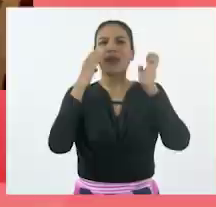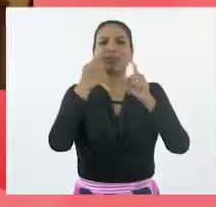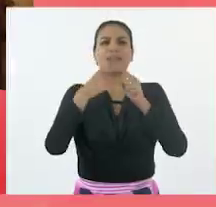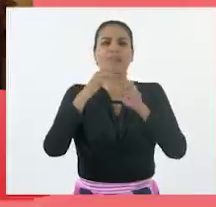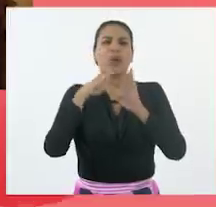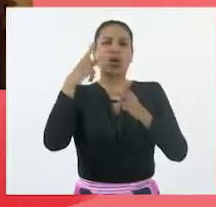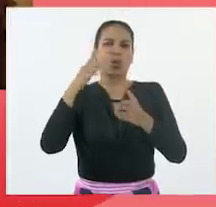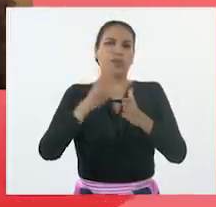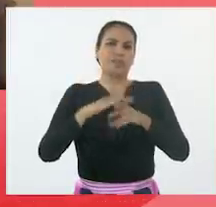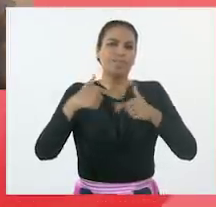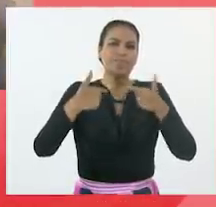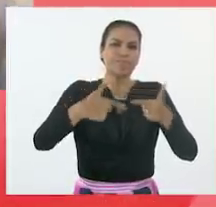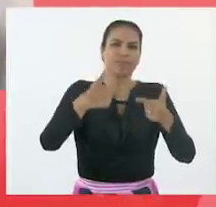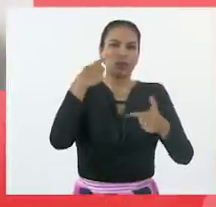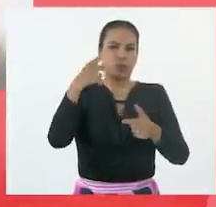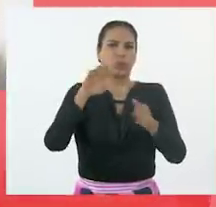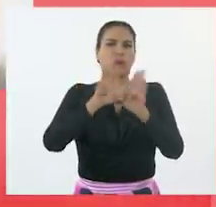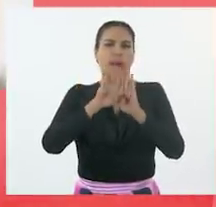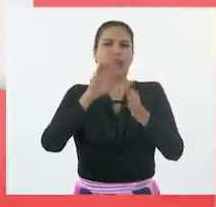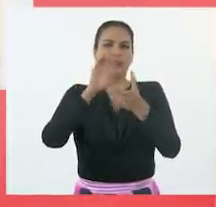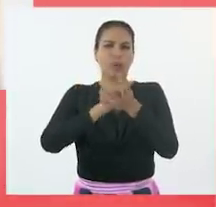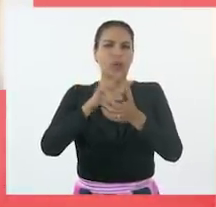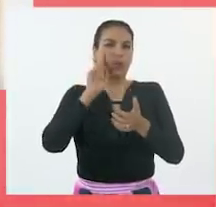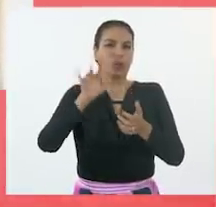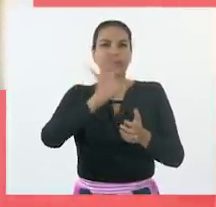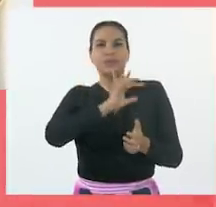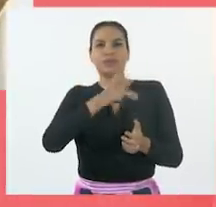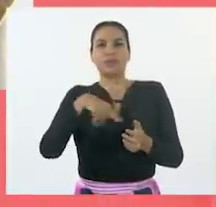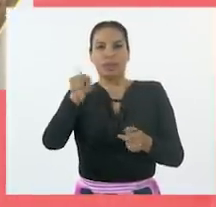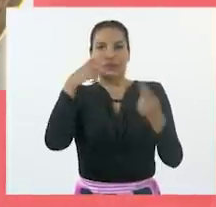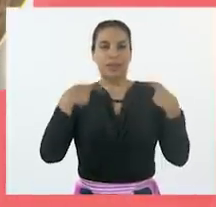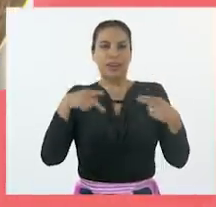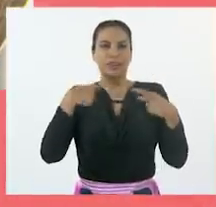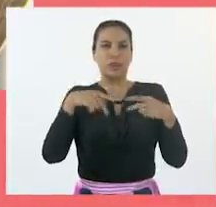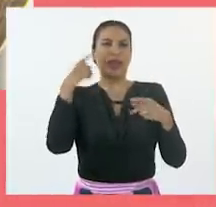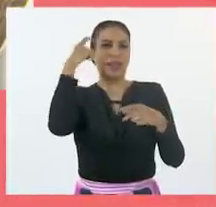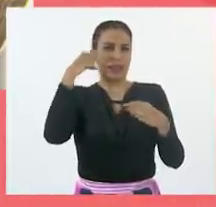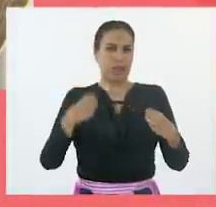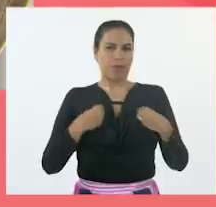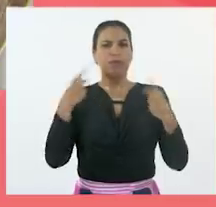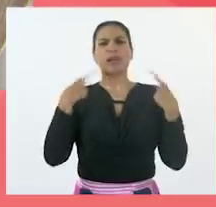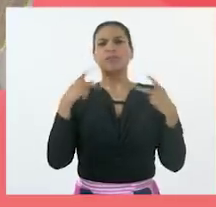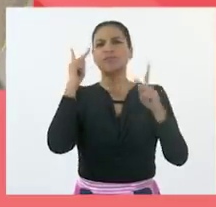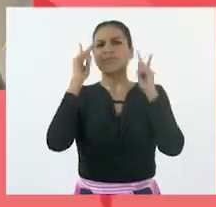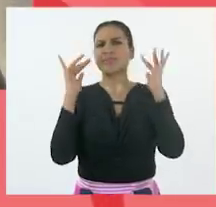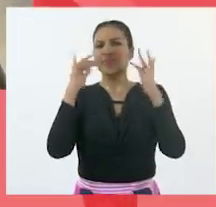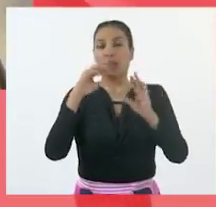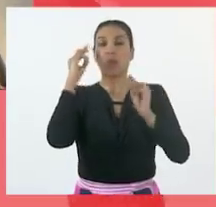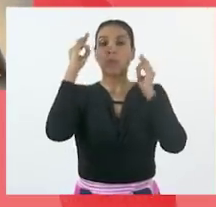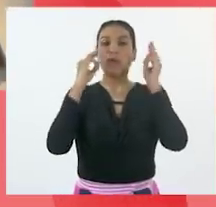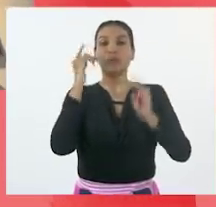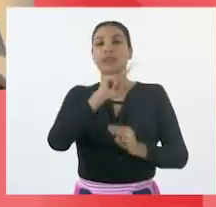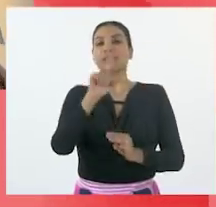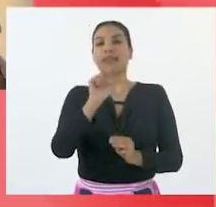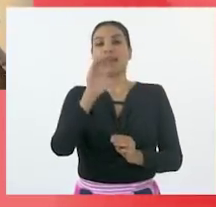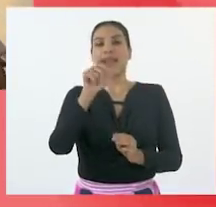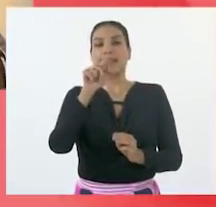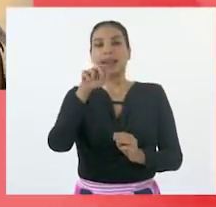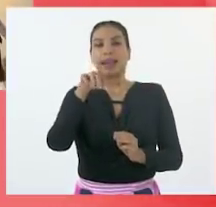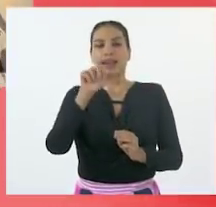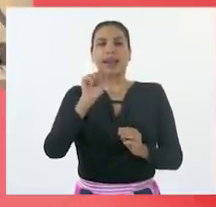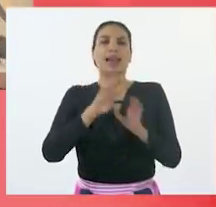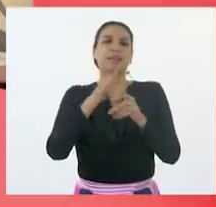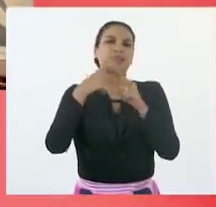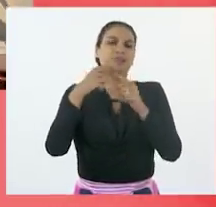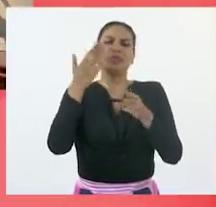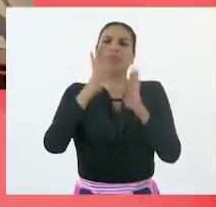legado de su marido, con la intención de compartirlas con los queretanos y sus visitantes. El Museo de la Zacatecana resguarda obras